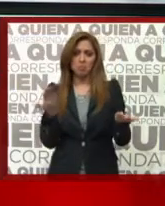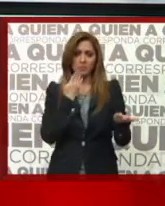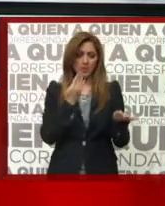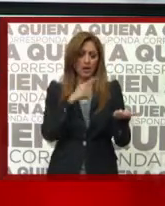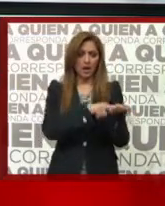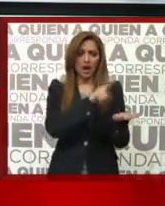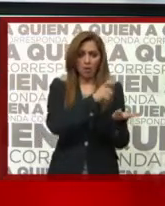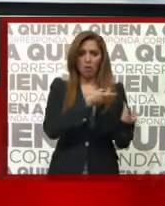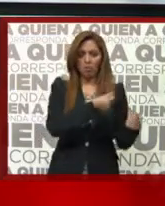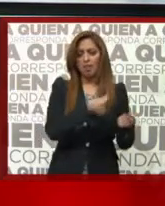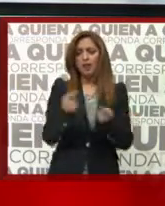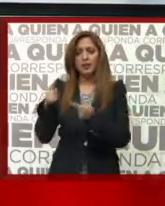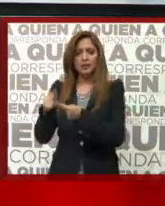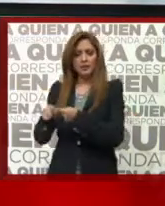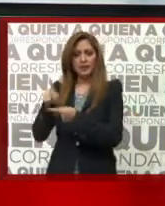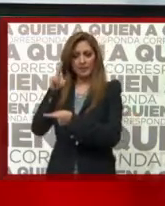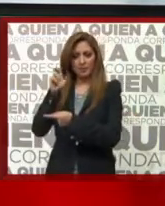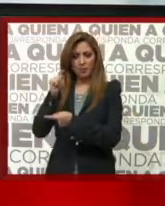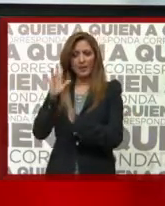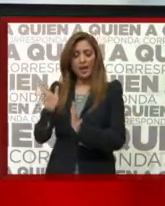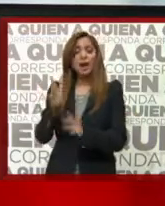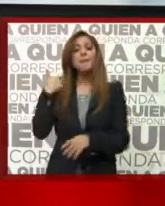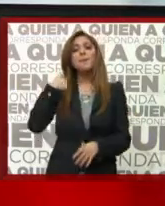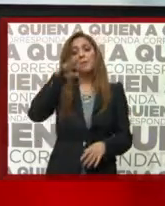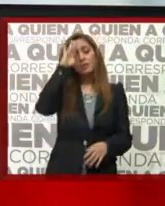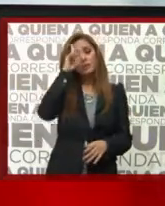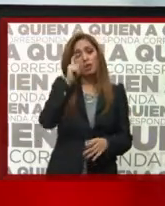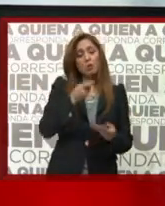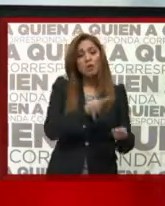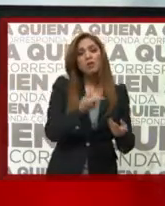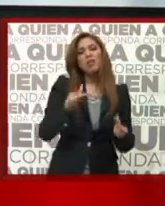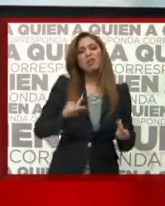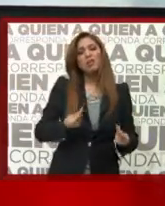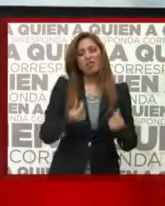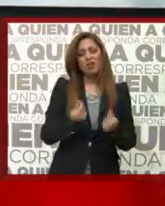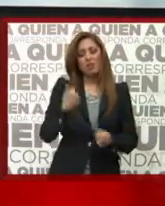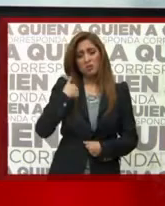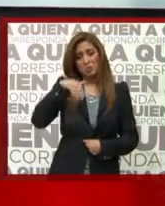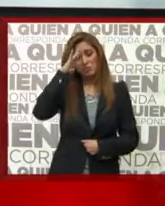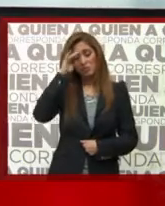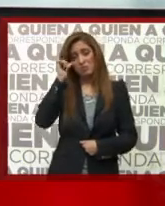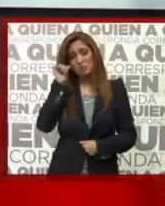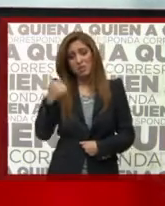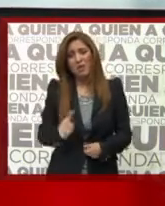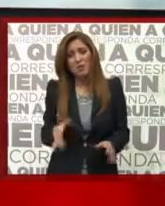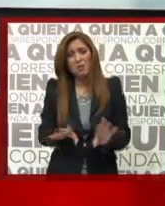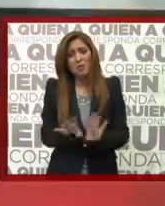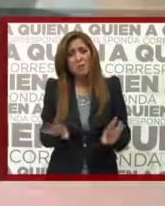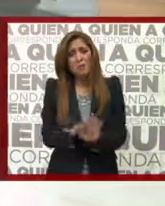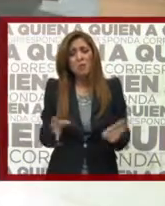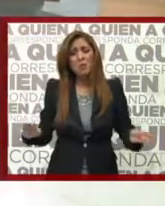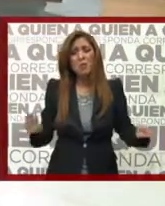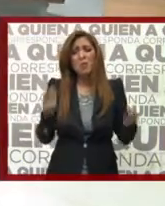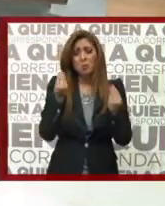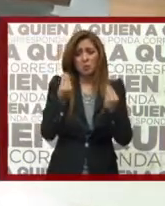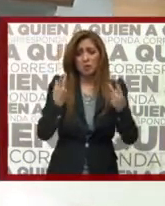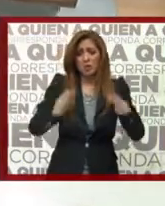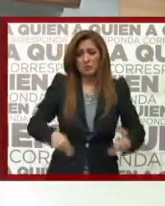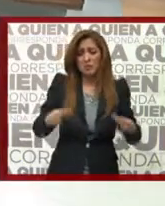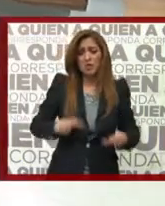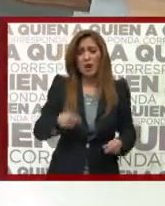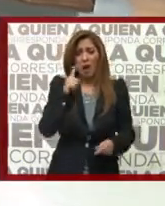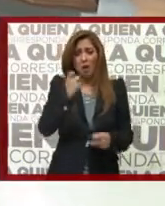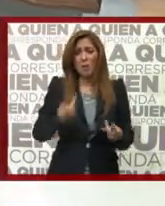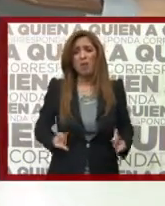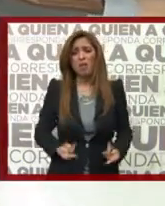tiene su fuga. Pero ¿y si la arreglan? Es un tiradero de agua. Para mí se me hace un gran pecado, ¿eh? No sé qué opina usted, pero toda la gente que tira